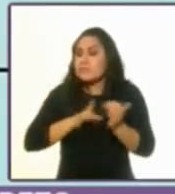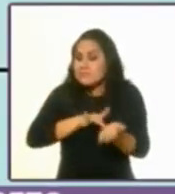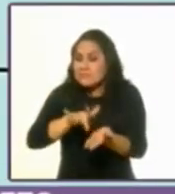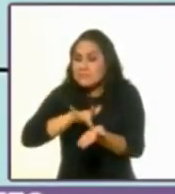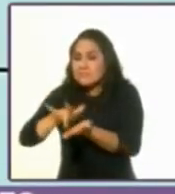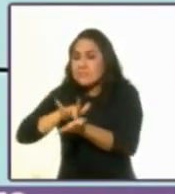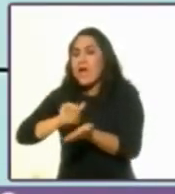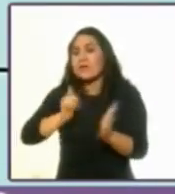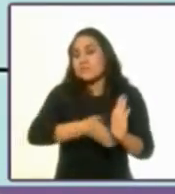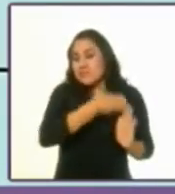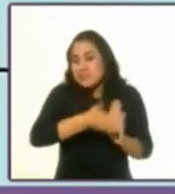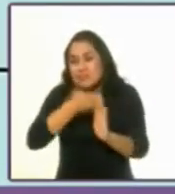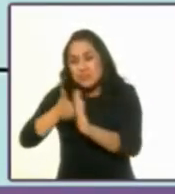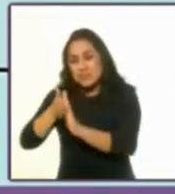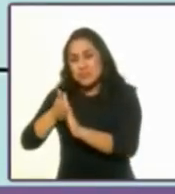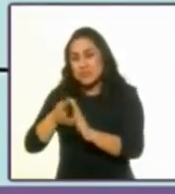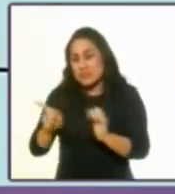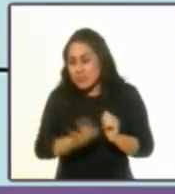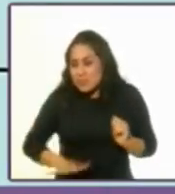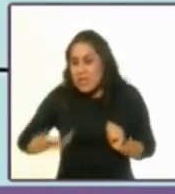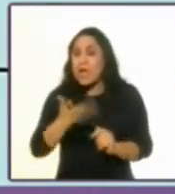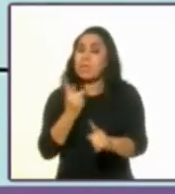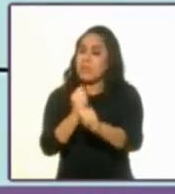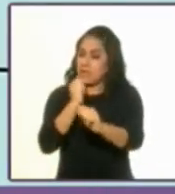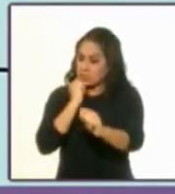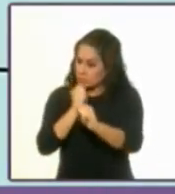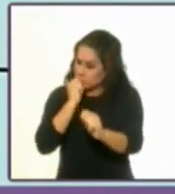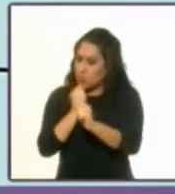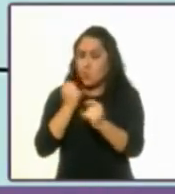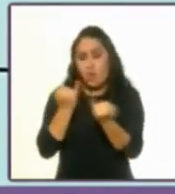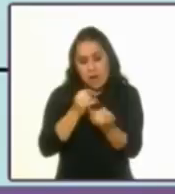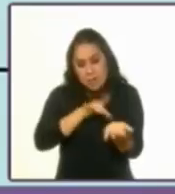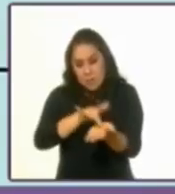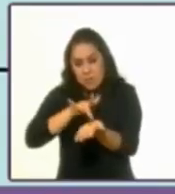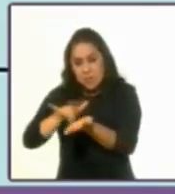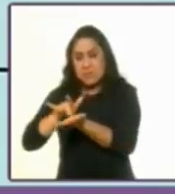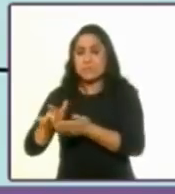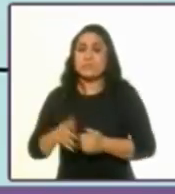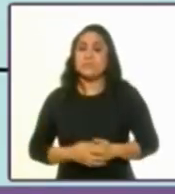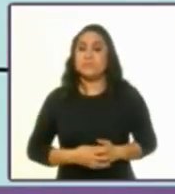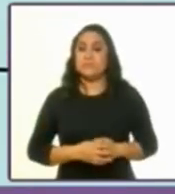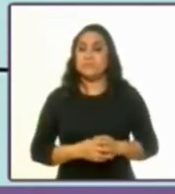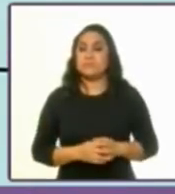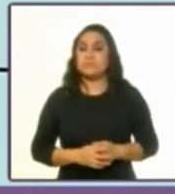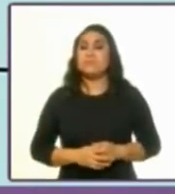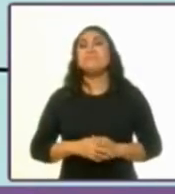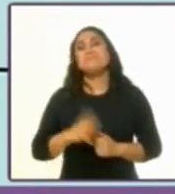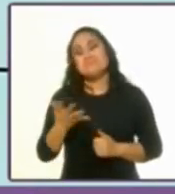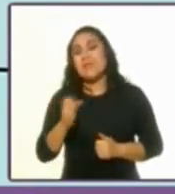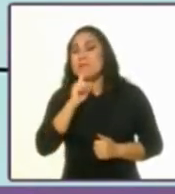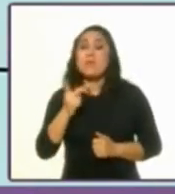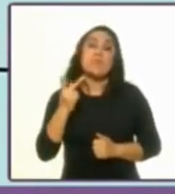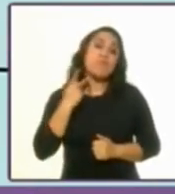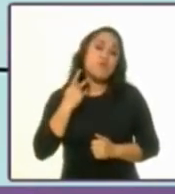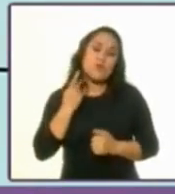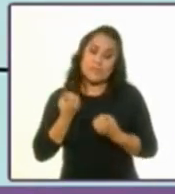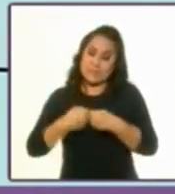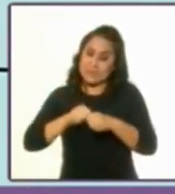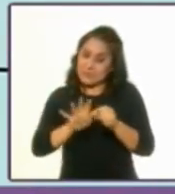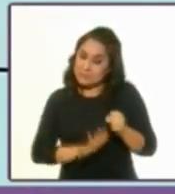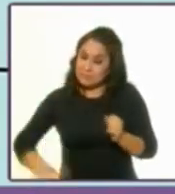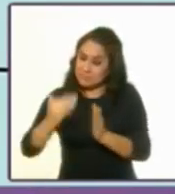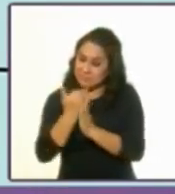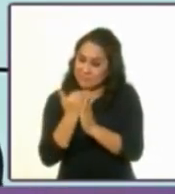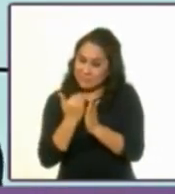pública para el transporte público en el asunto de la política social y sobre